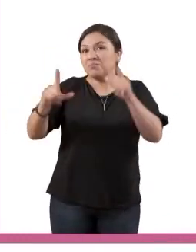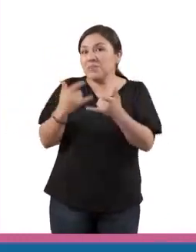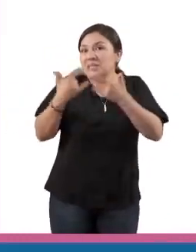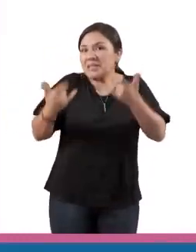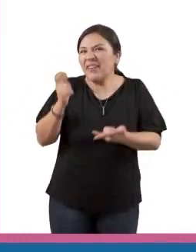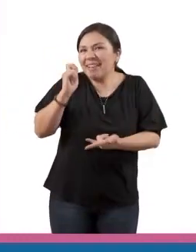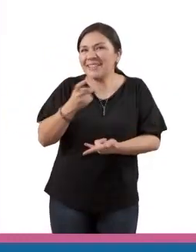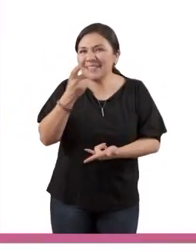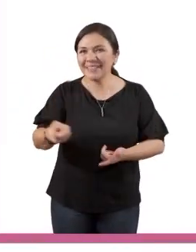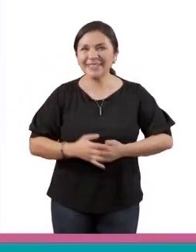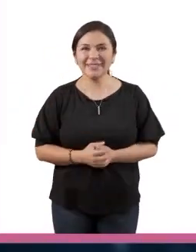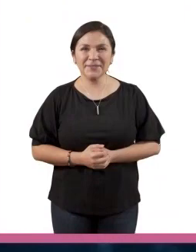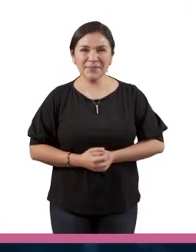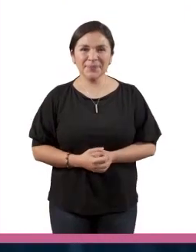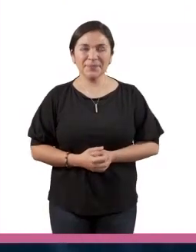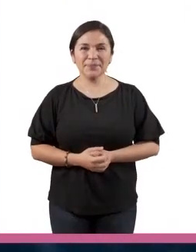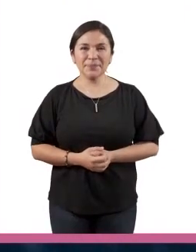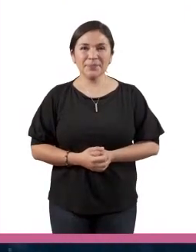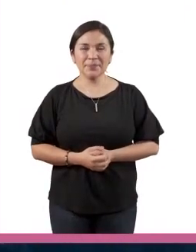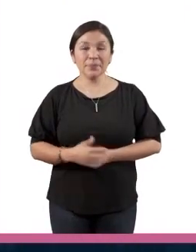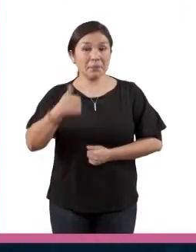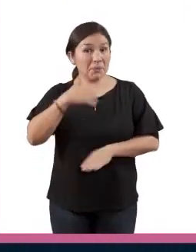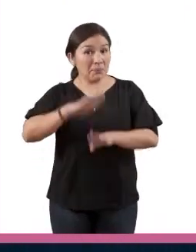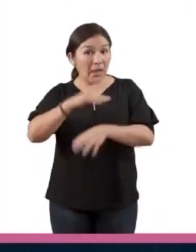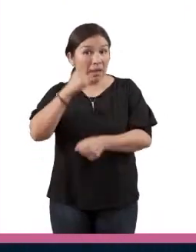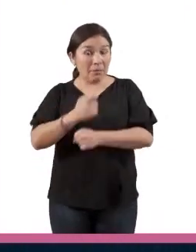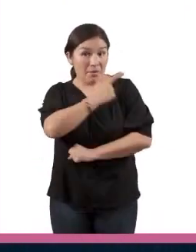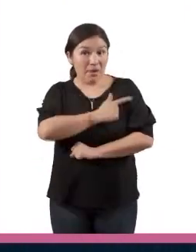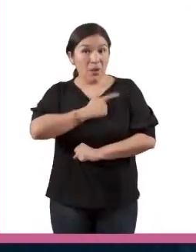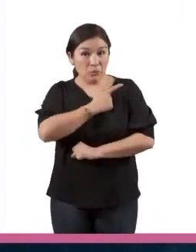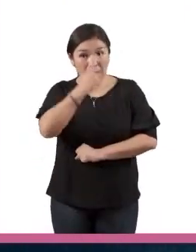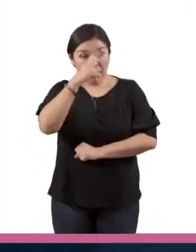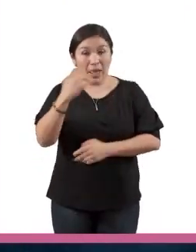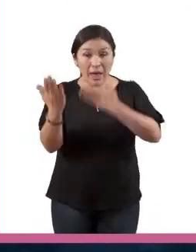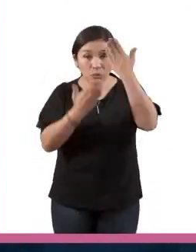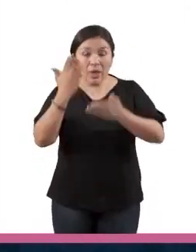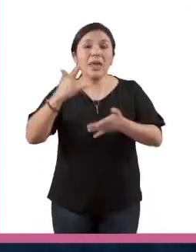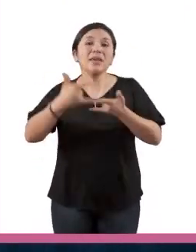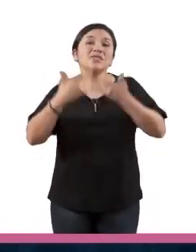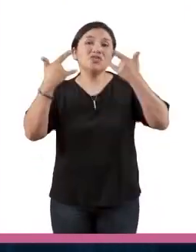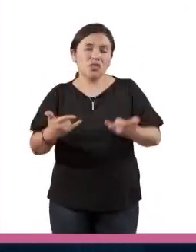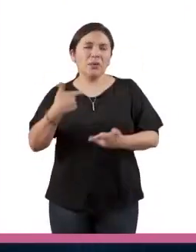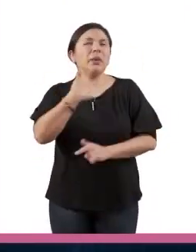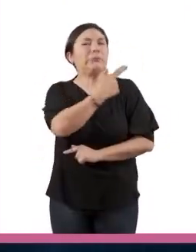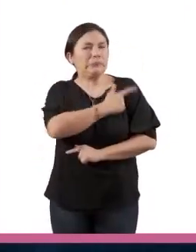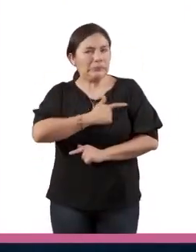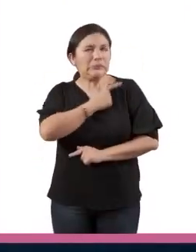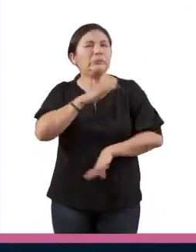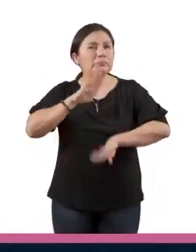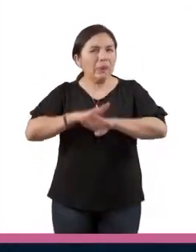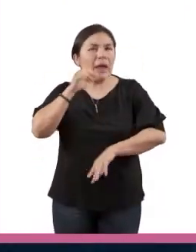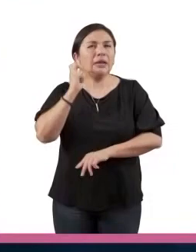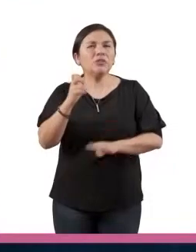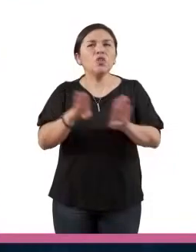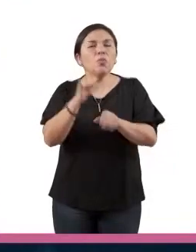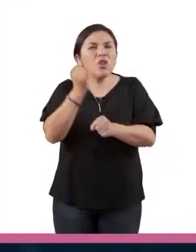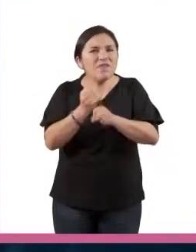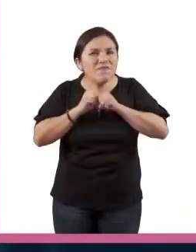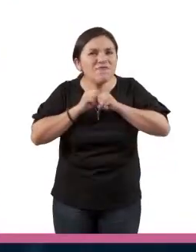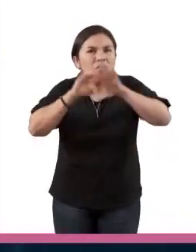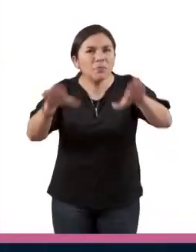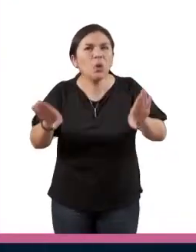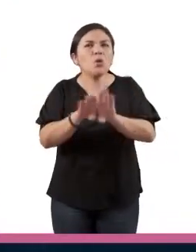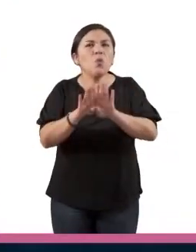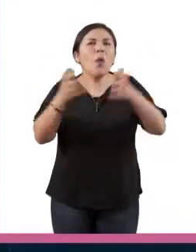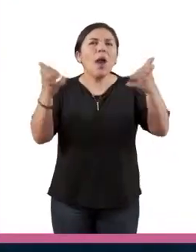historia. Mi materia favorita dentro de las básicas es historia. Creo que me apasiona mucho indagar información sobre